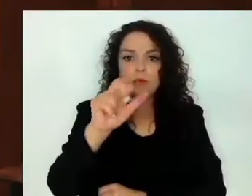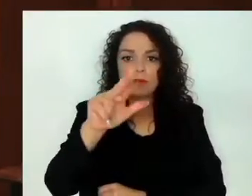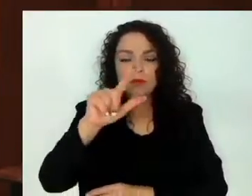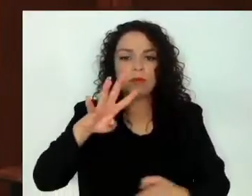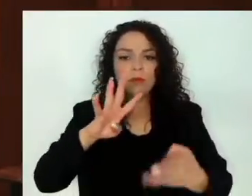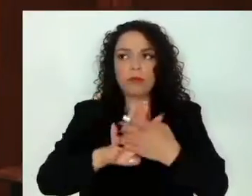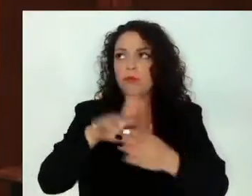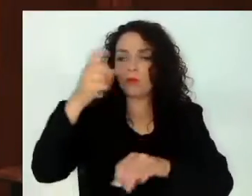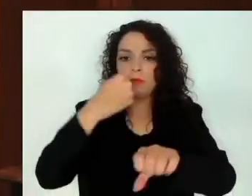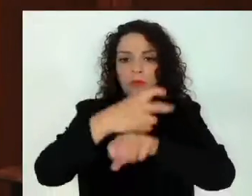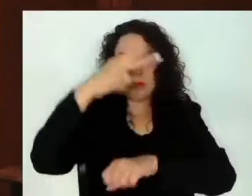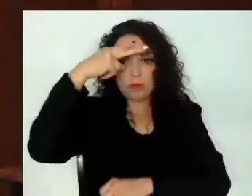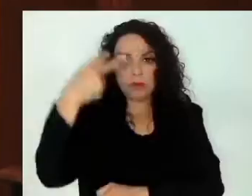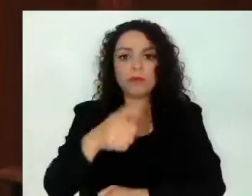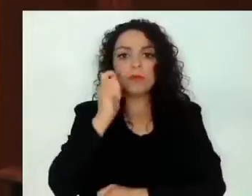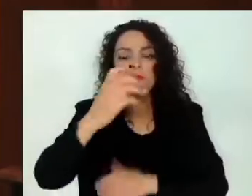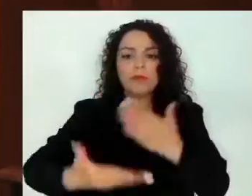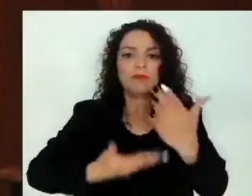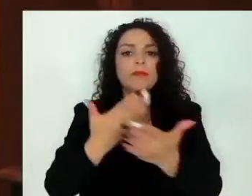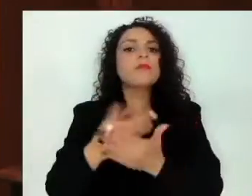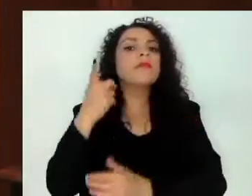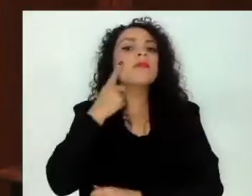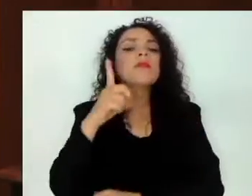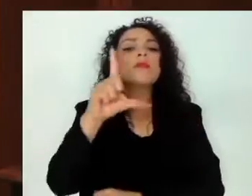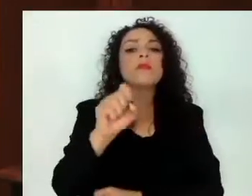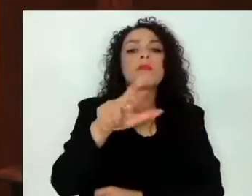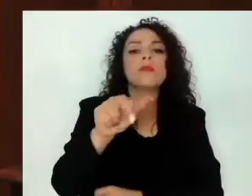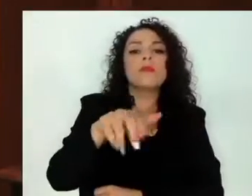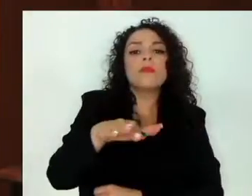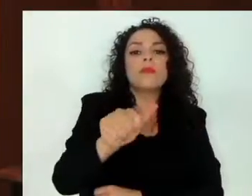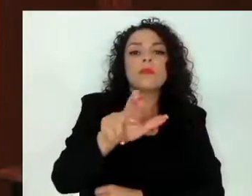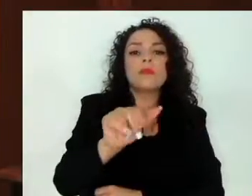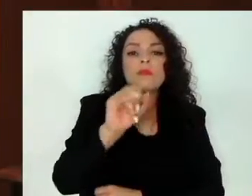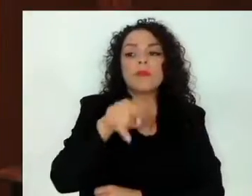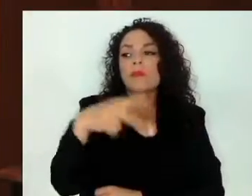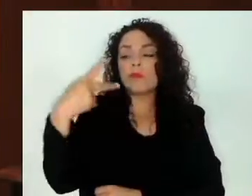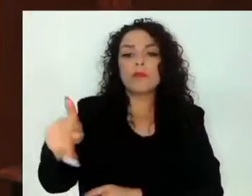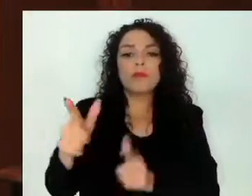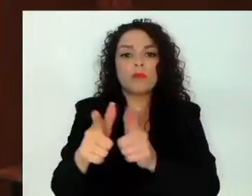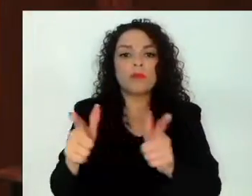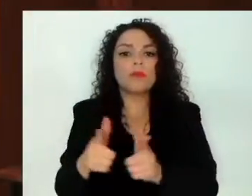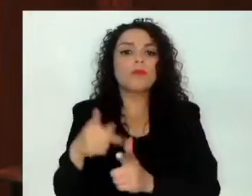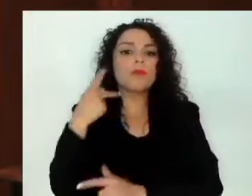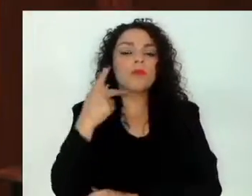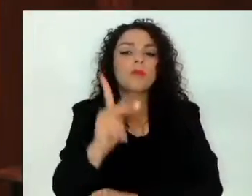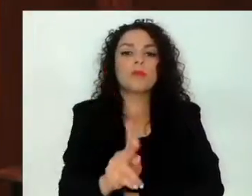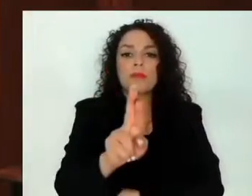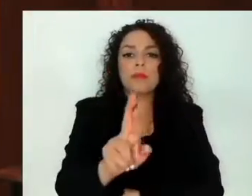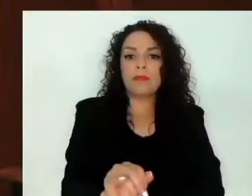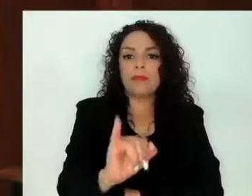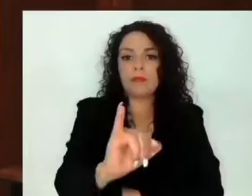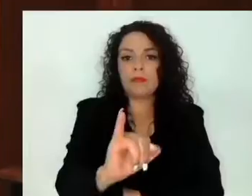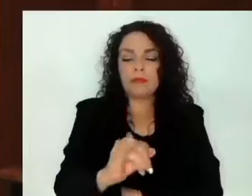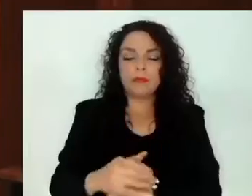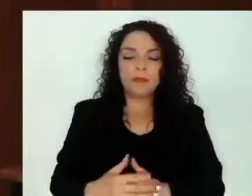diputada Lorena Marín Moreno, en nombre del Grupo Parlamentario del Partido Revolucionario Institucional.